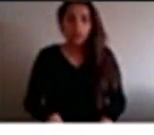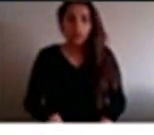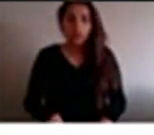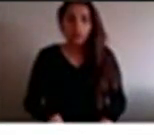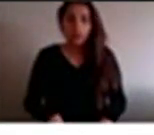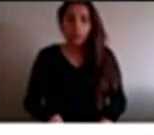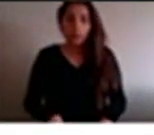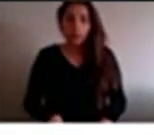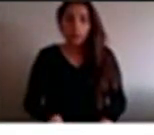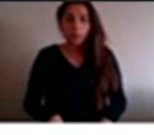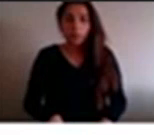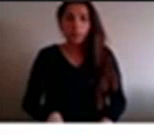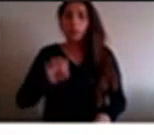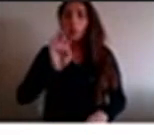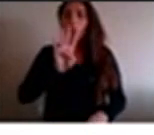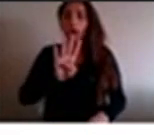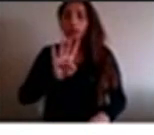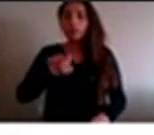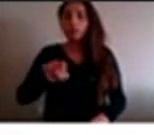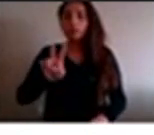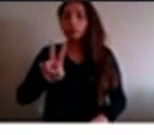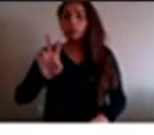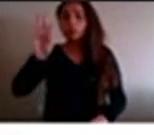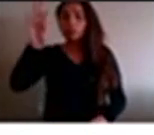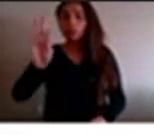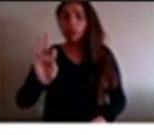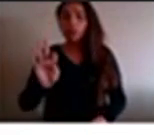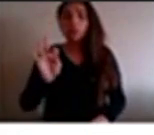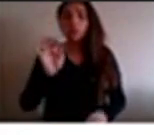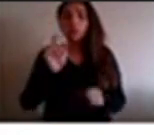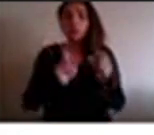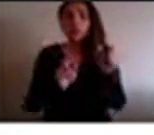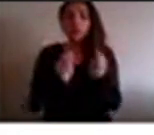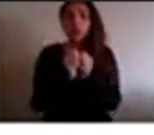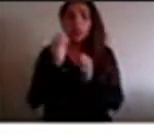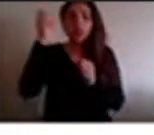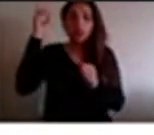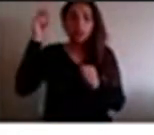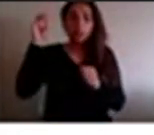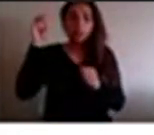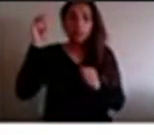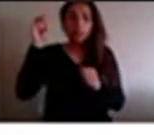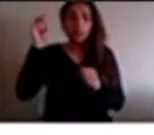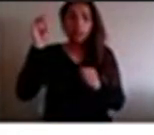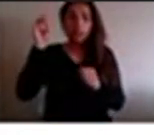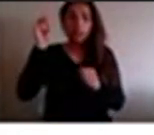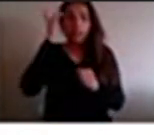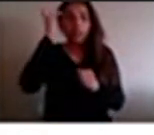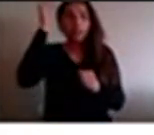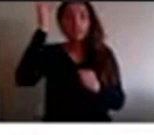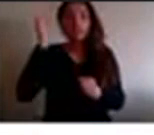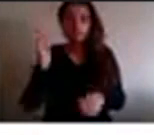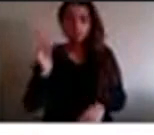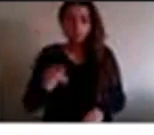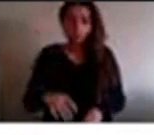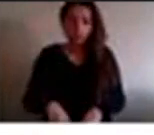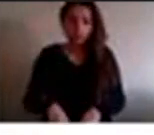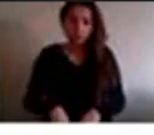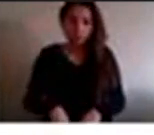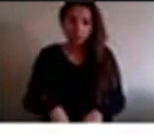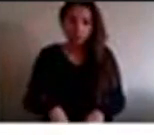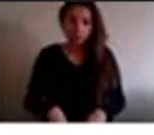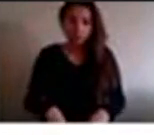9%, un 4.2% de personas con discapacidad intelectual, y